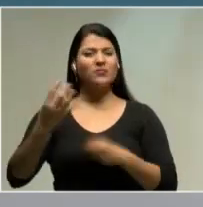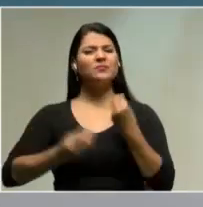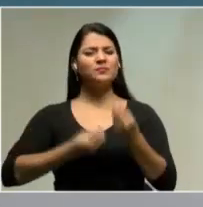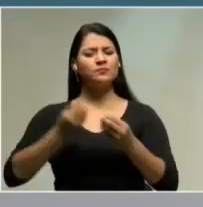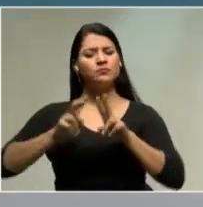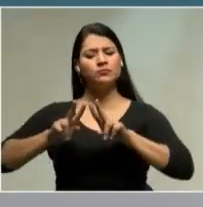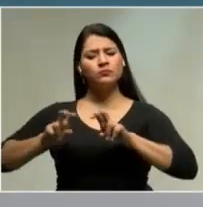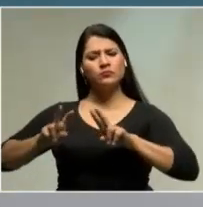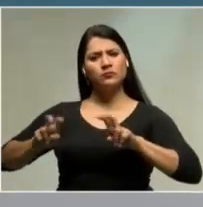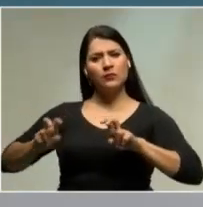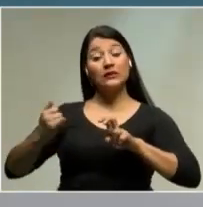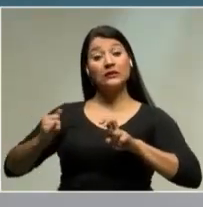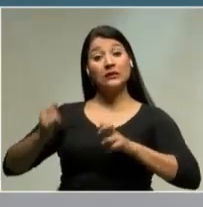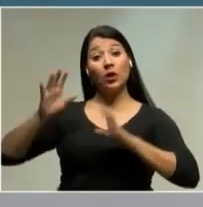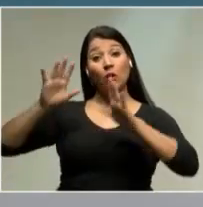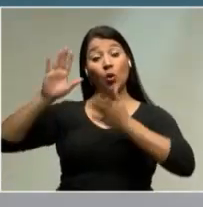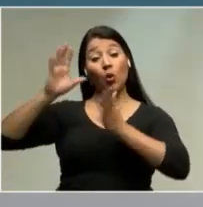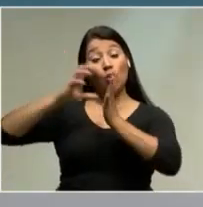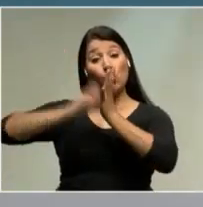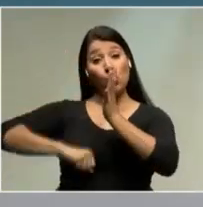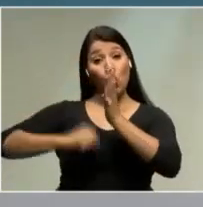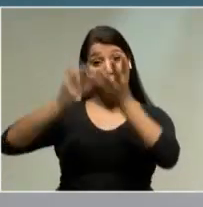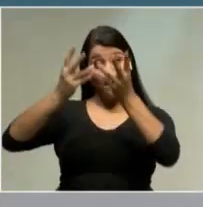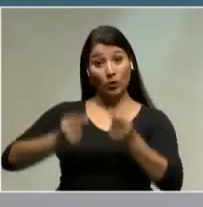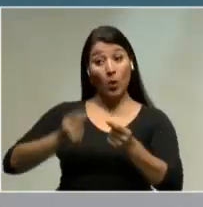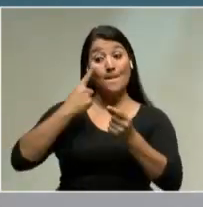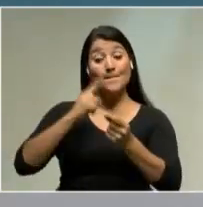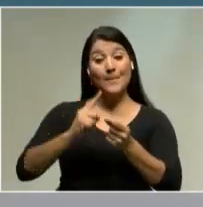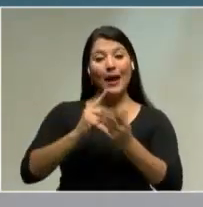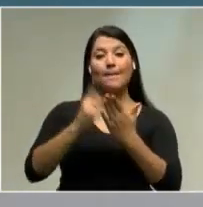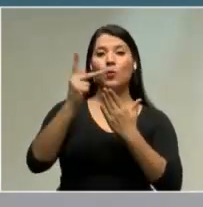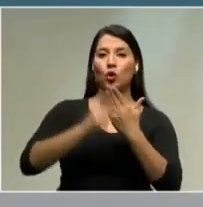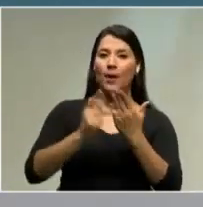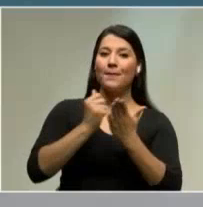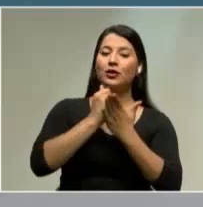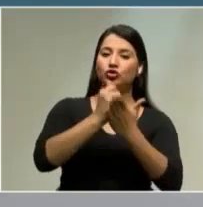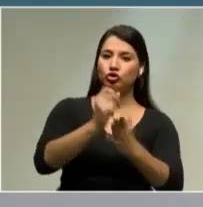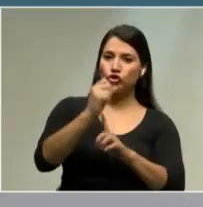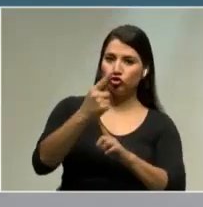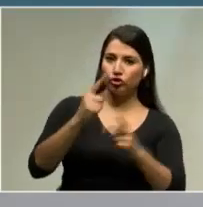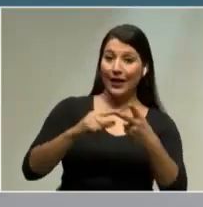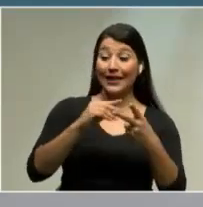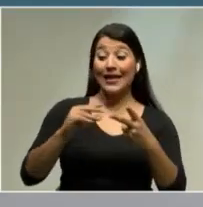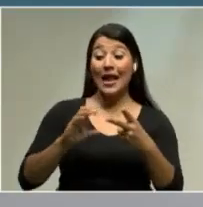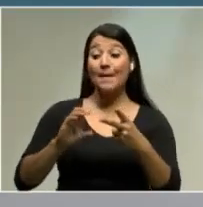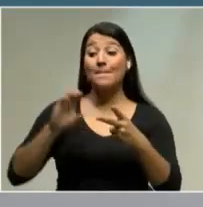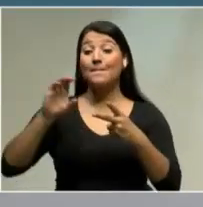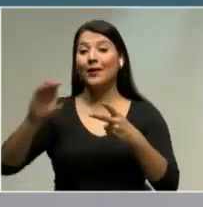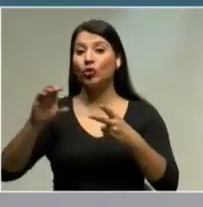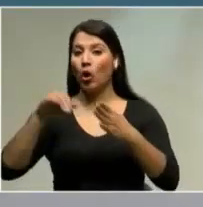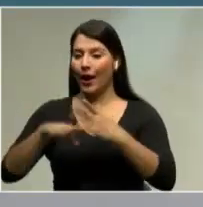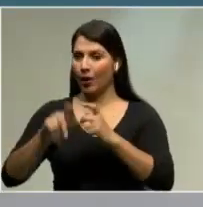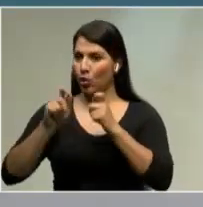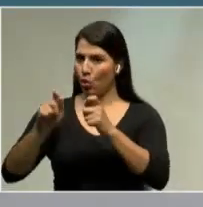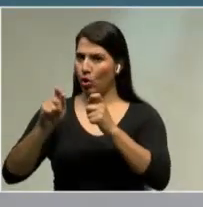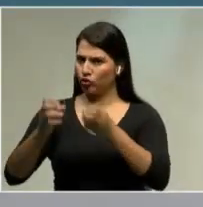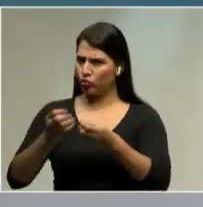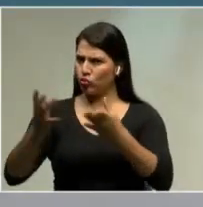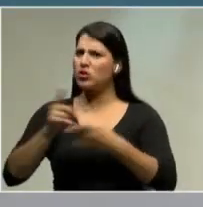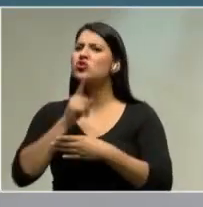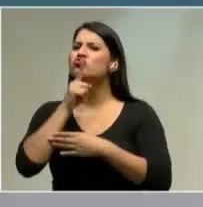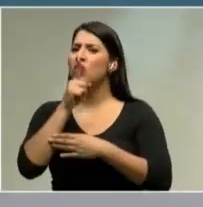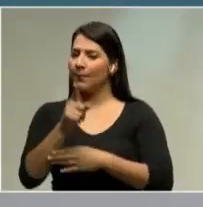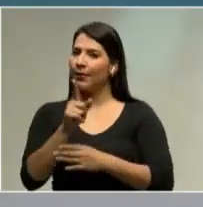analiza si la reducción del presupuesto a varios programas sociales y la inversión en la educación pública se ajusta a la